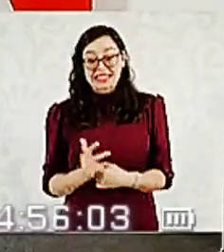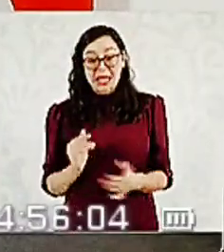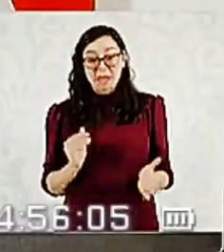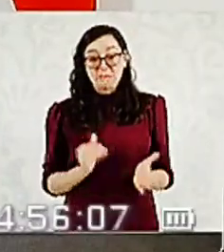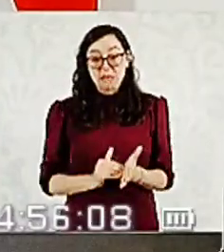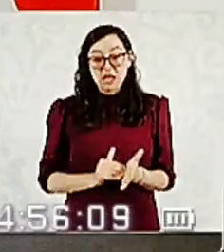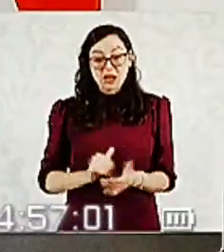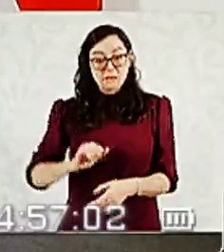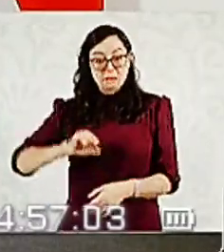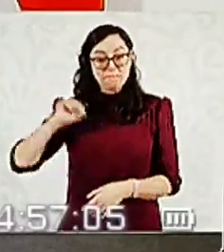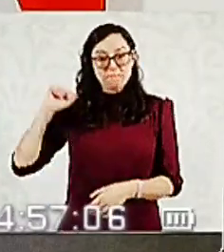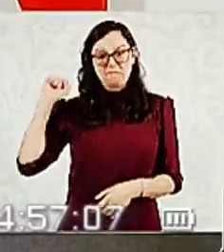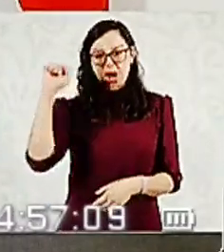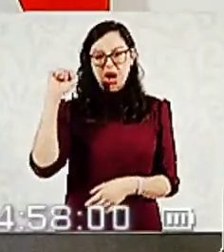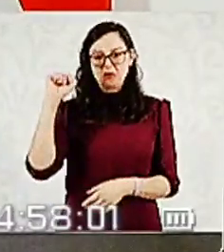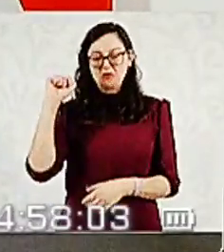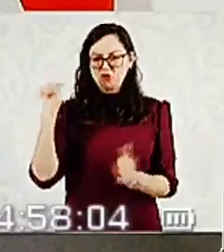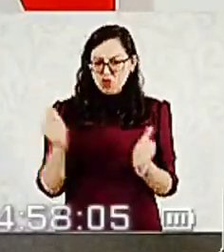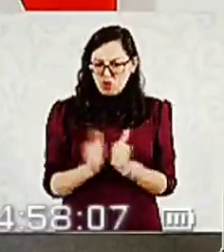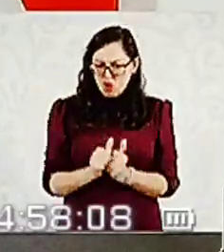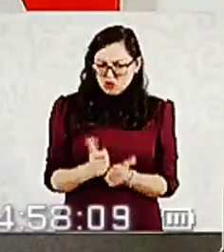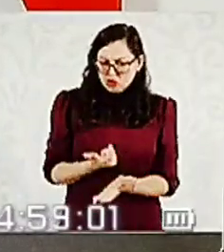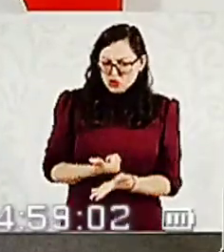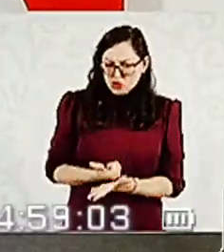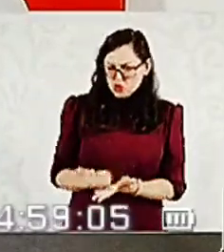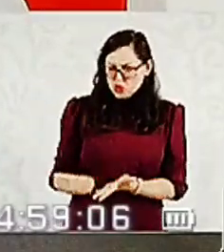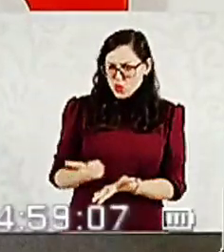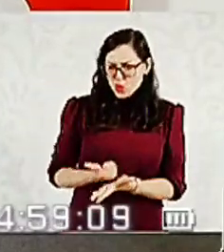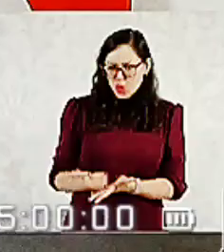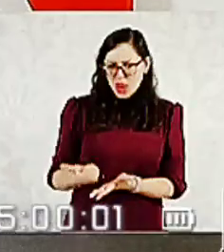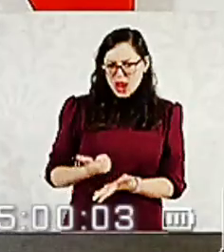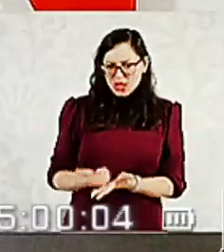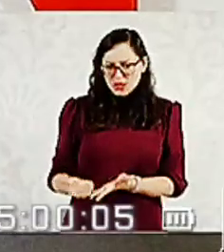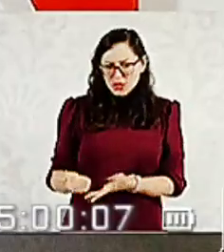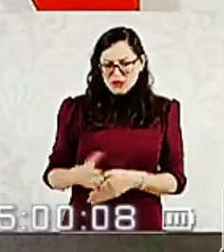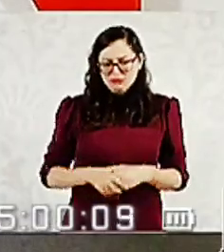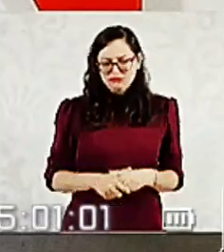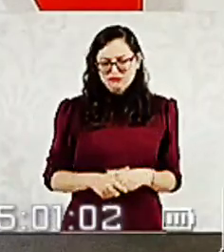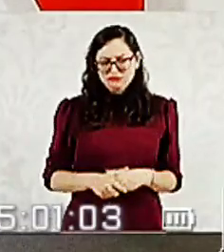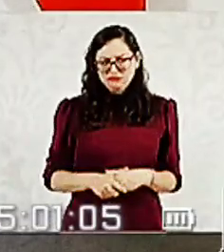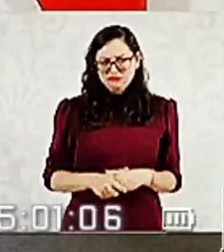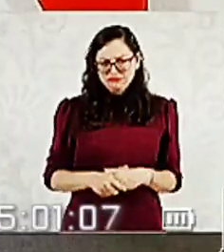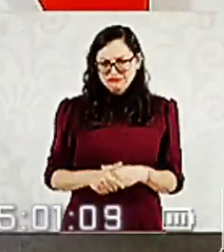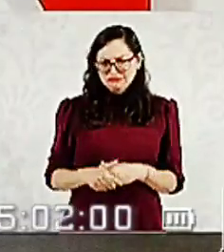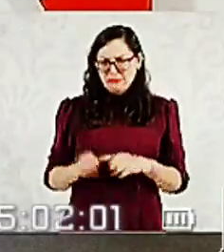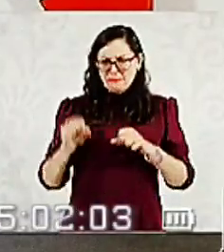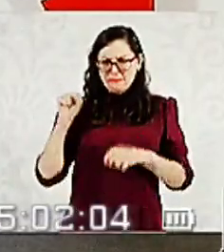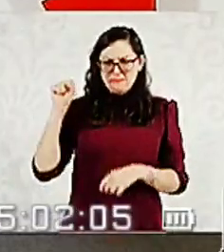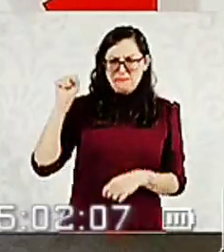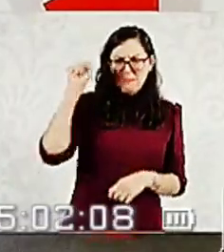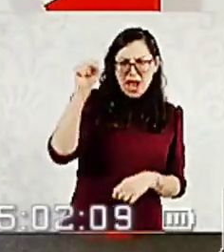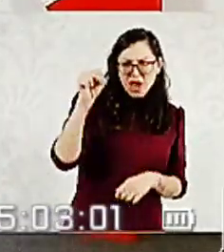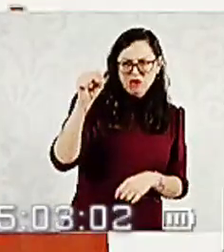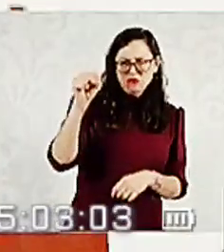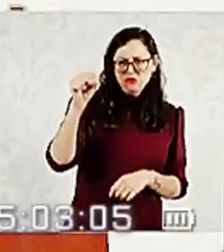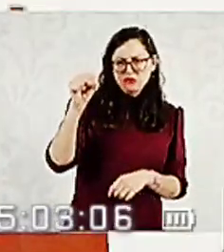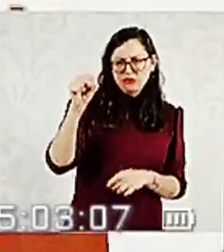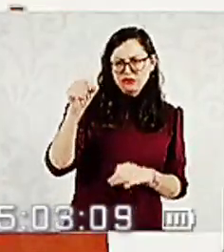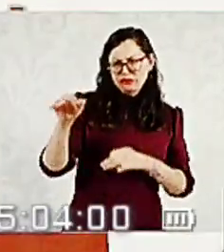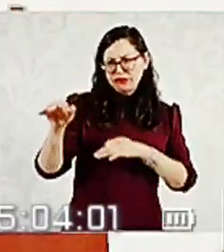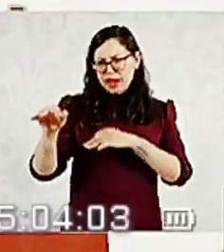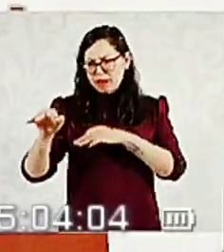están parados. Entonces, si están en paro, ¿por qué